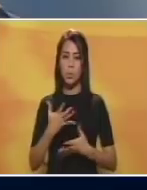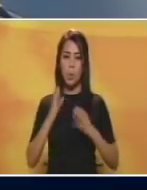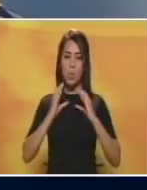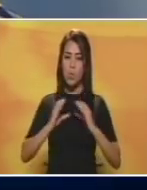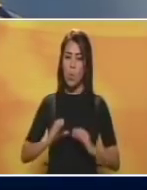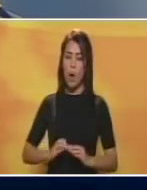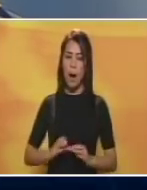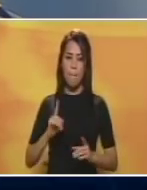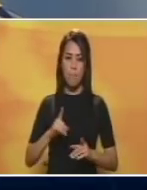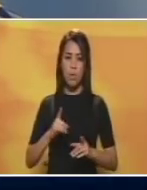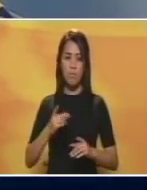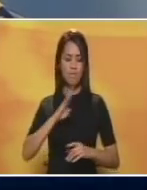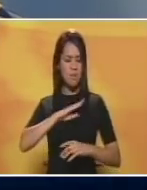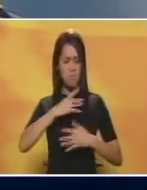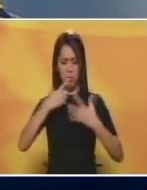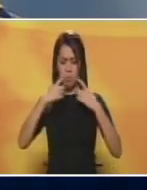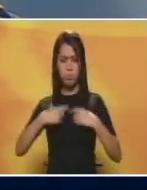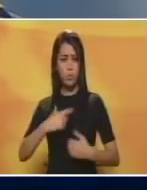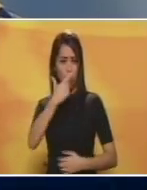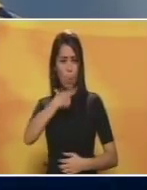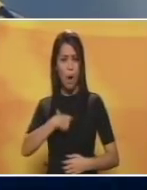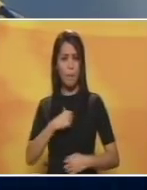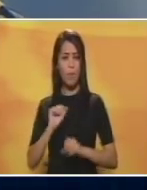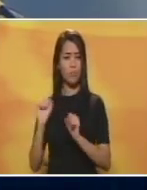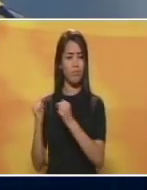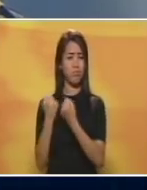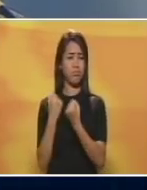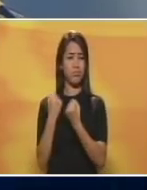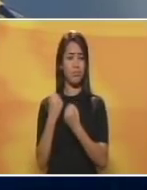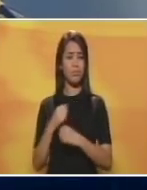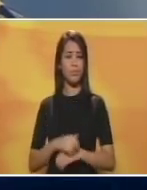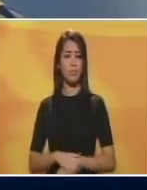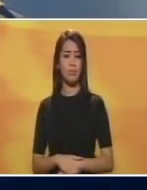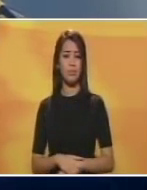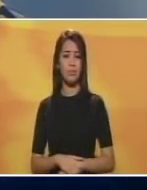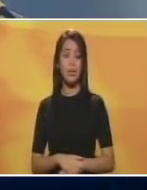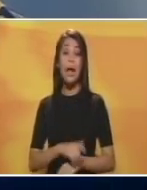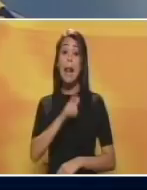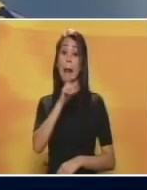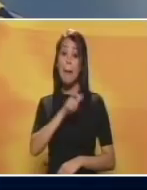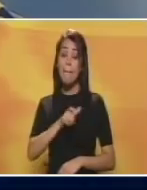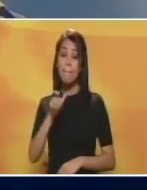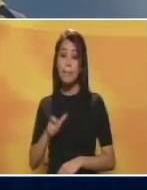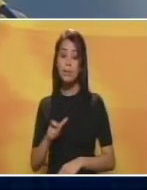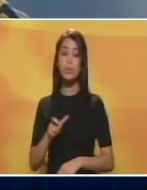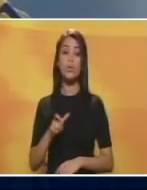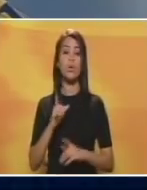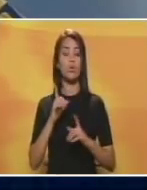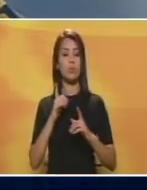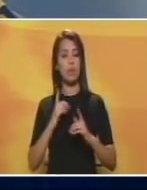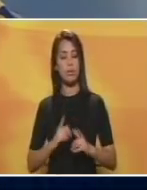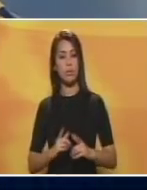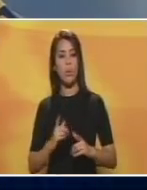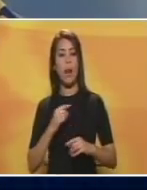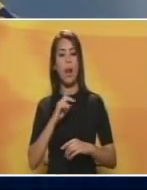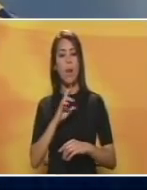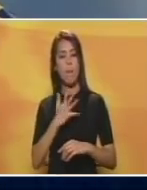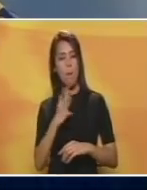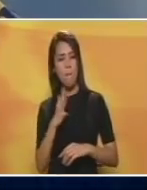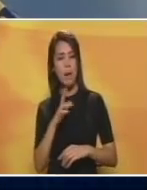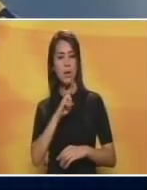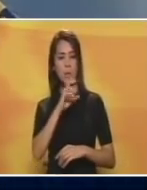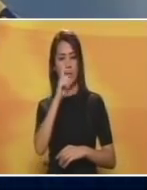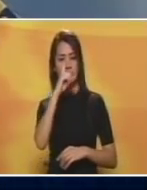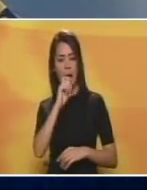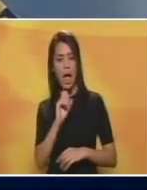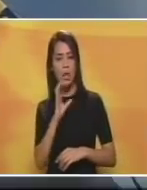inmunológico. El mismo organismo va a rechazar ese material. Todas las pacientes entre el 4º día y los 20 años va a